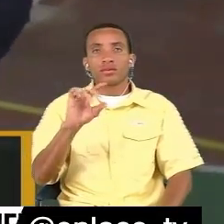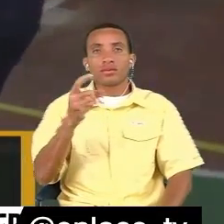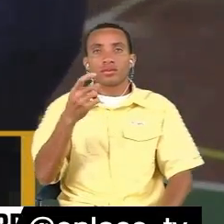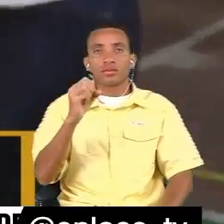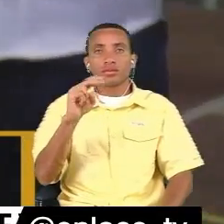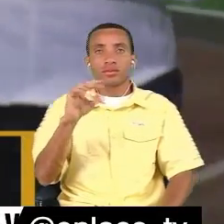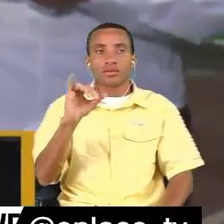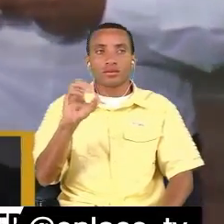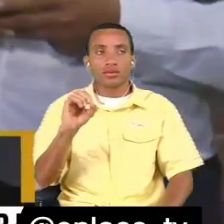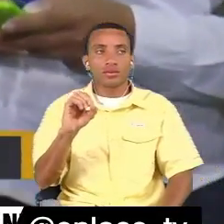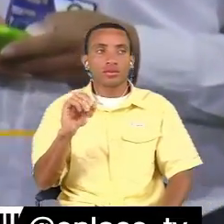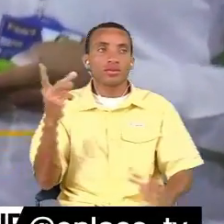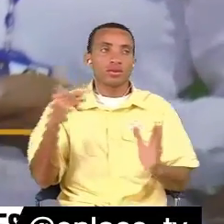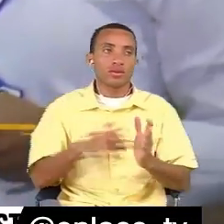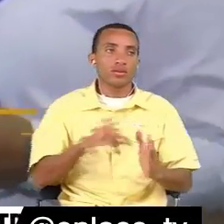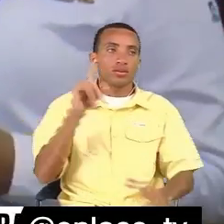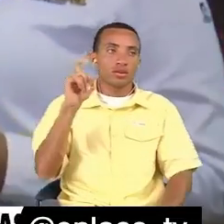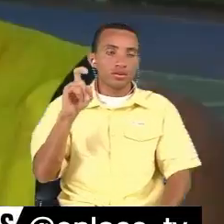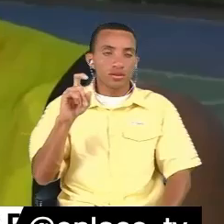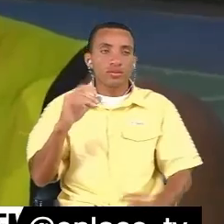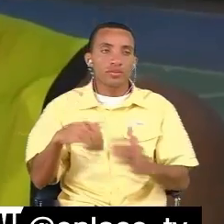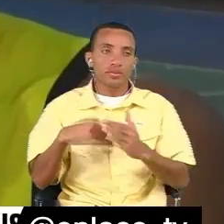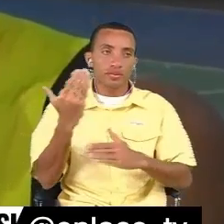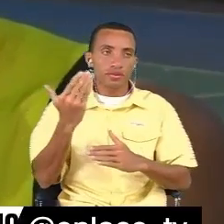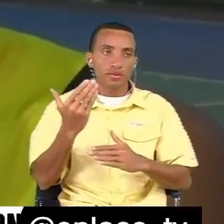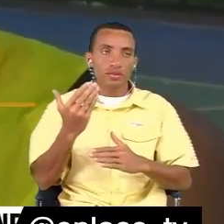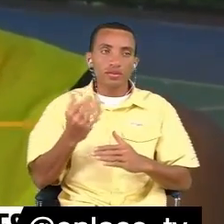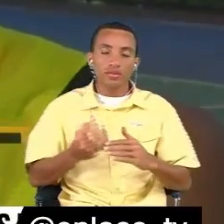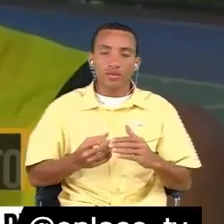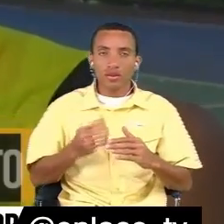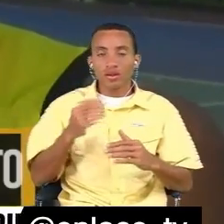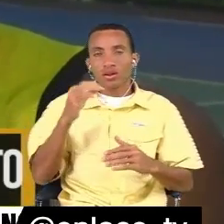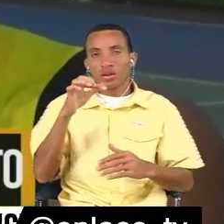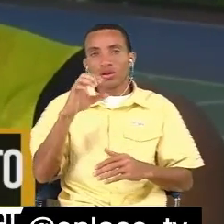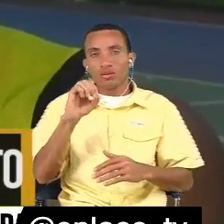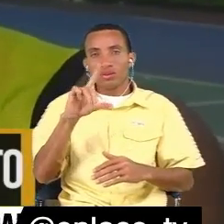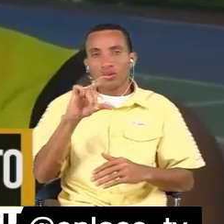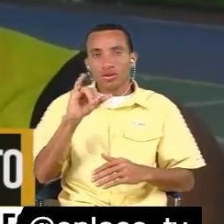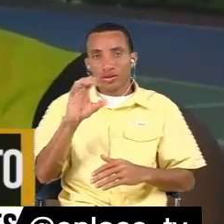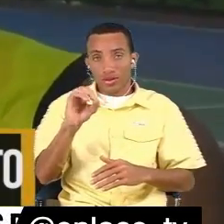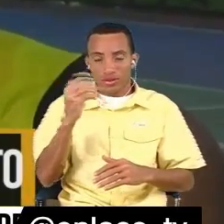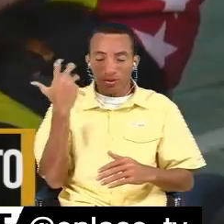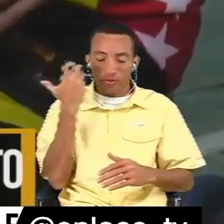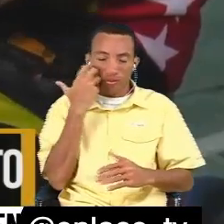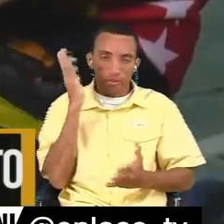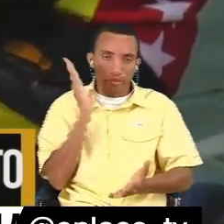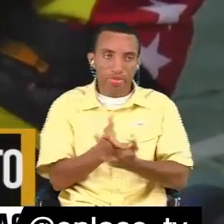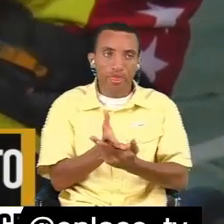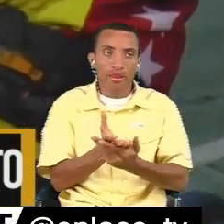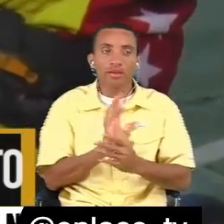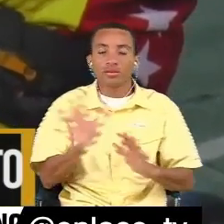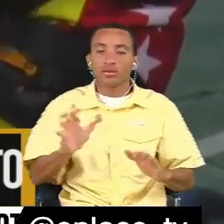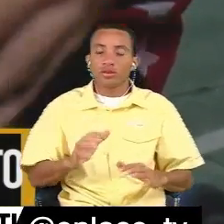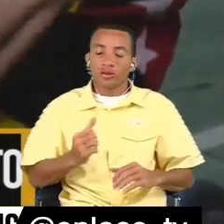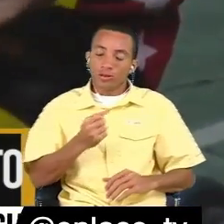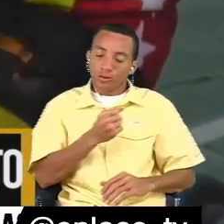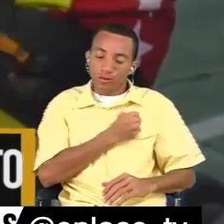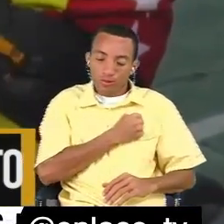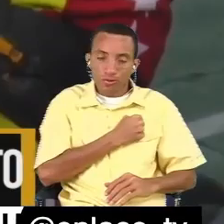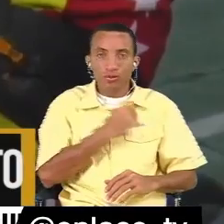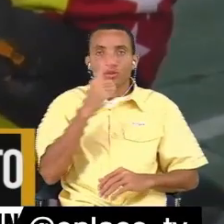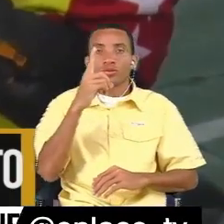2006 comenzó, pese a su discapacidad producida por polio, en este deporte. Su pasión la ha mantenido ya por 10